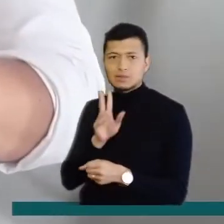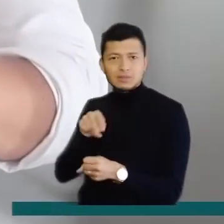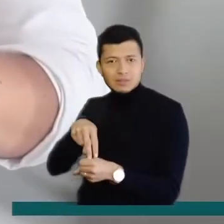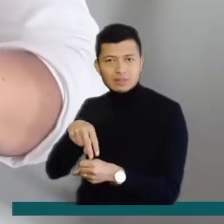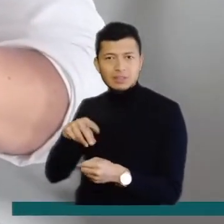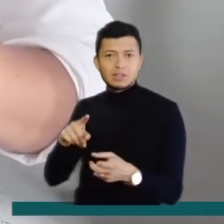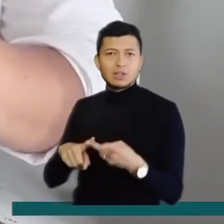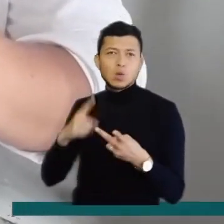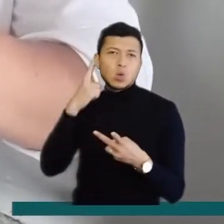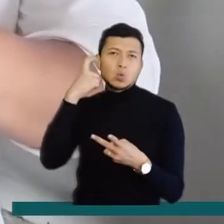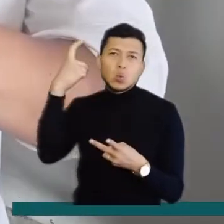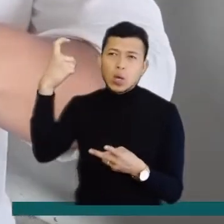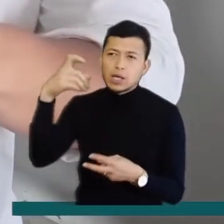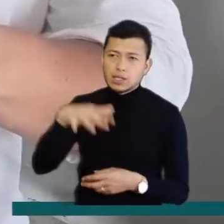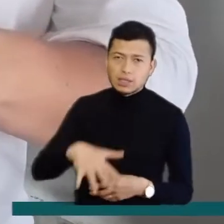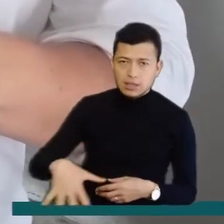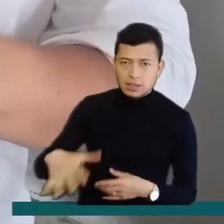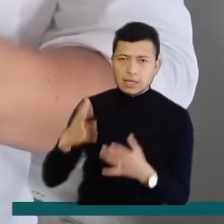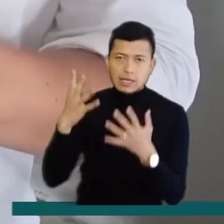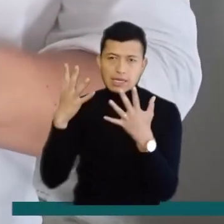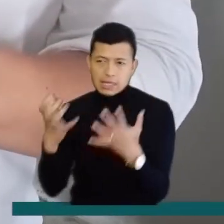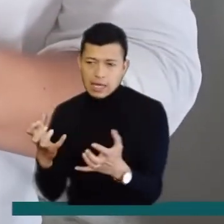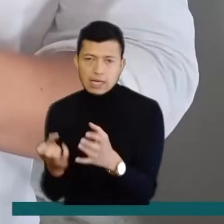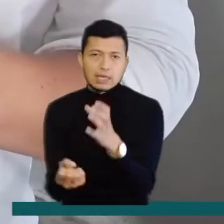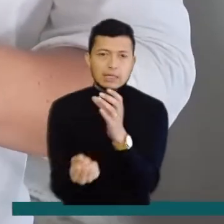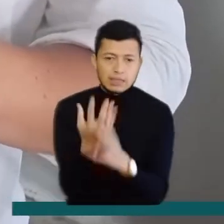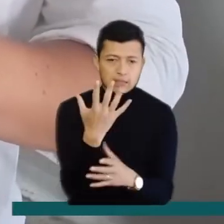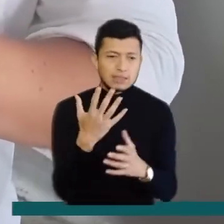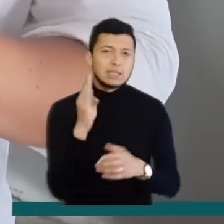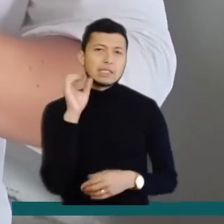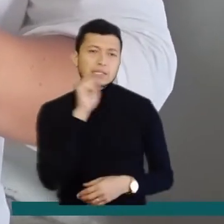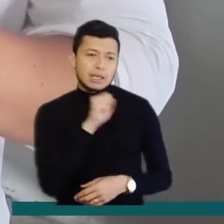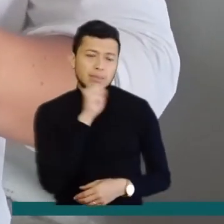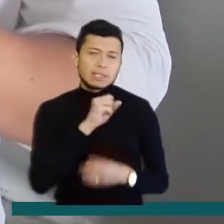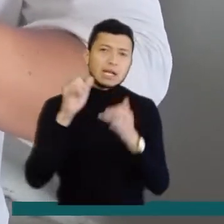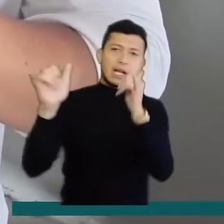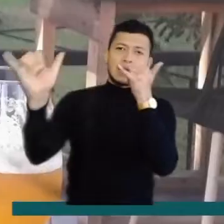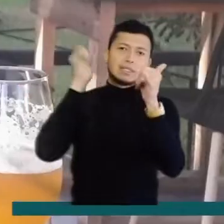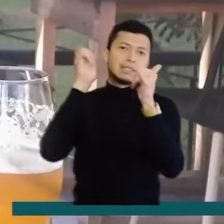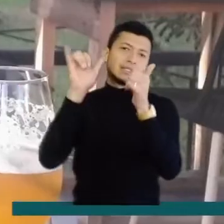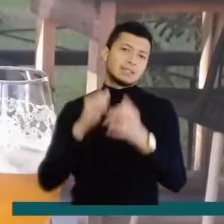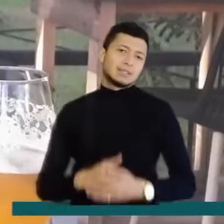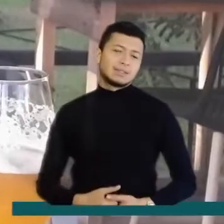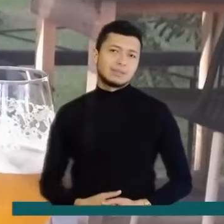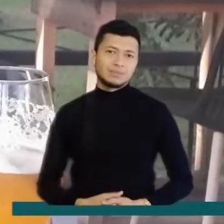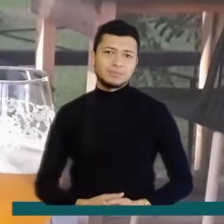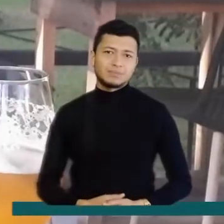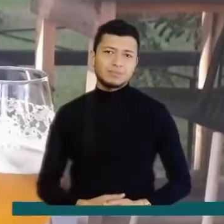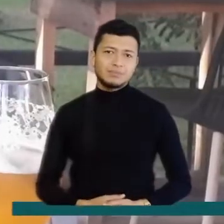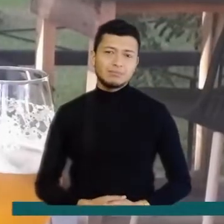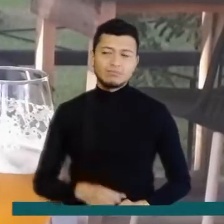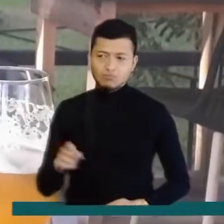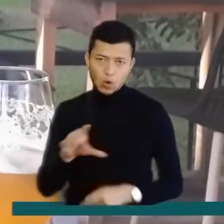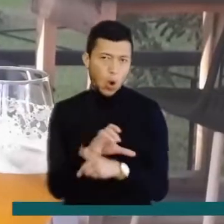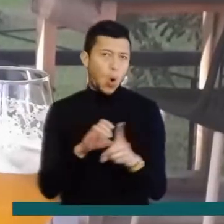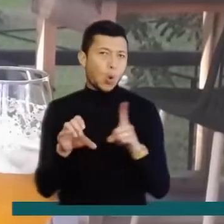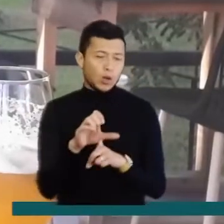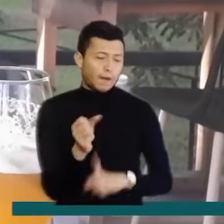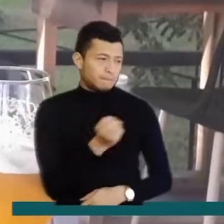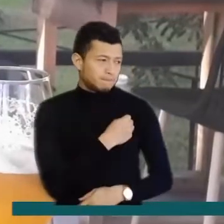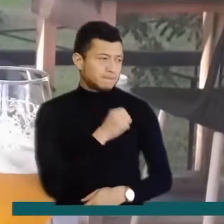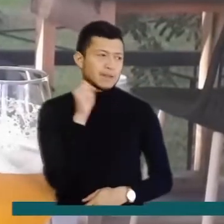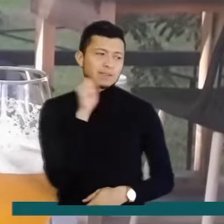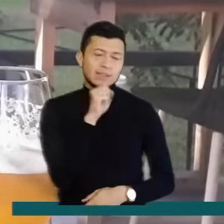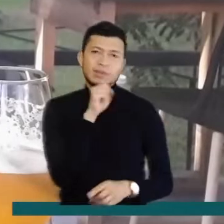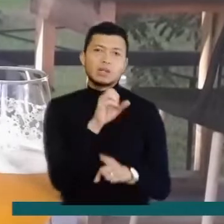de este sueño que era construir la primera industria de cerveza artesanal del Casanare. Esto es una pasión y una cultura cervecera